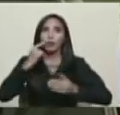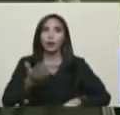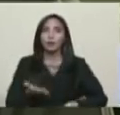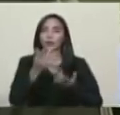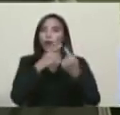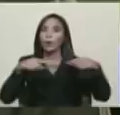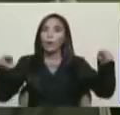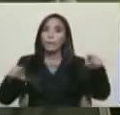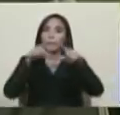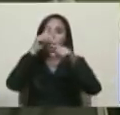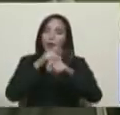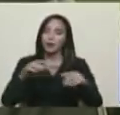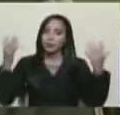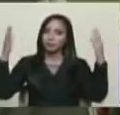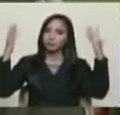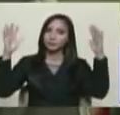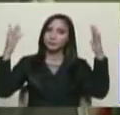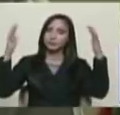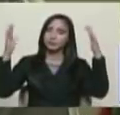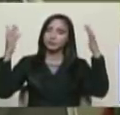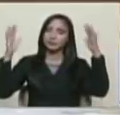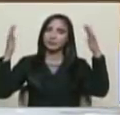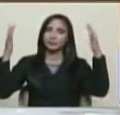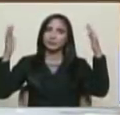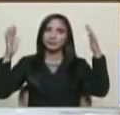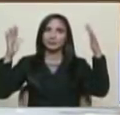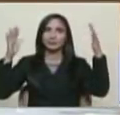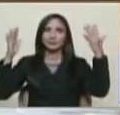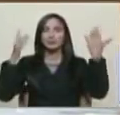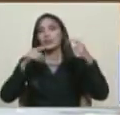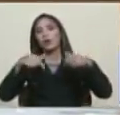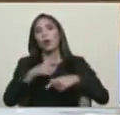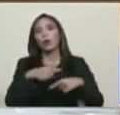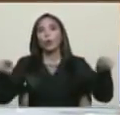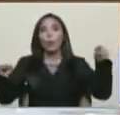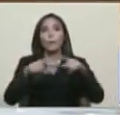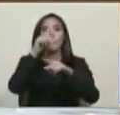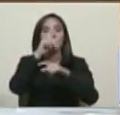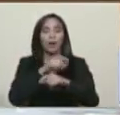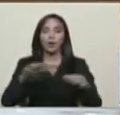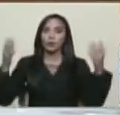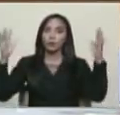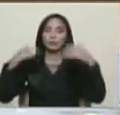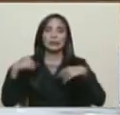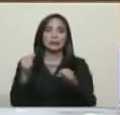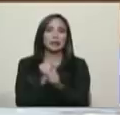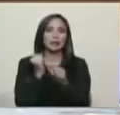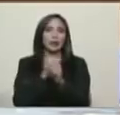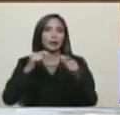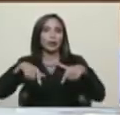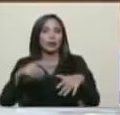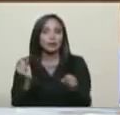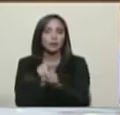años mal un aplauso a jorge rodríguez en el 10 su cumpleaños mira lo que ha celebrando trabajando